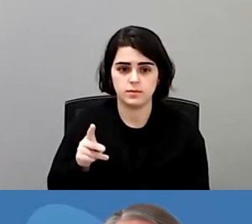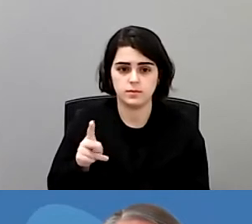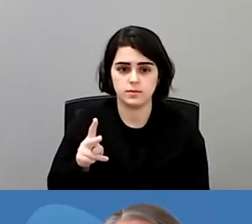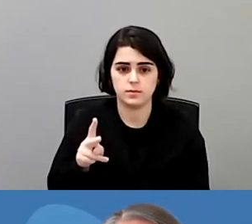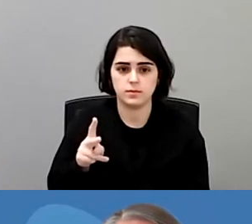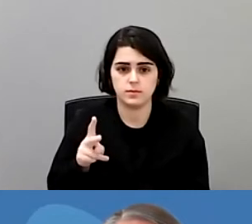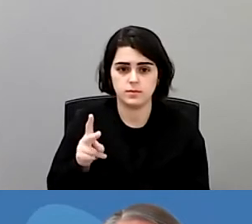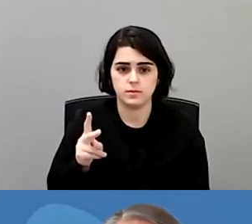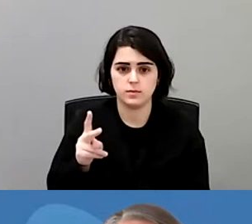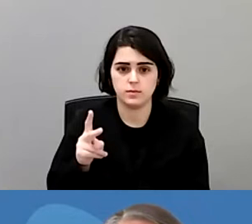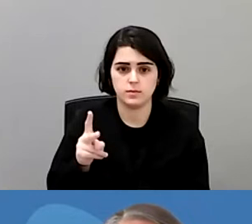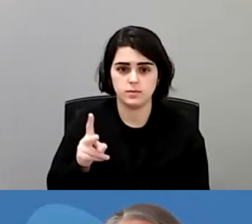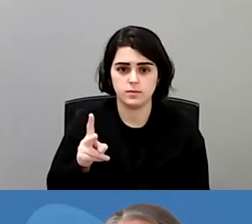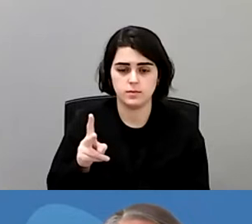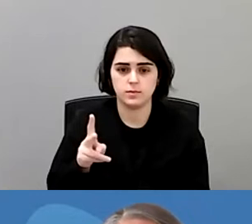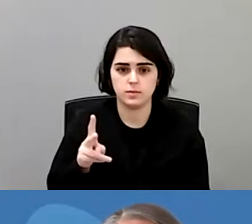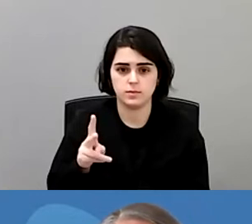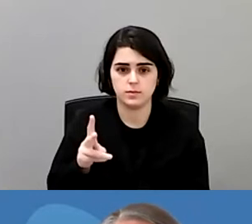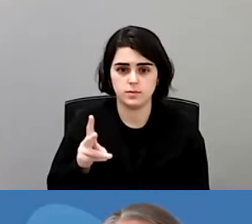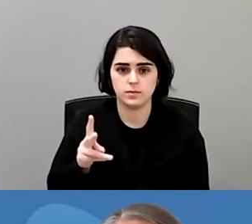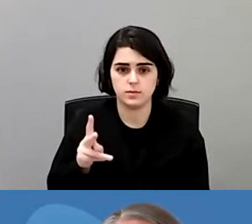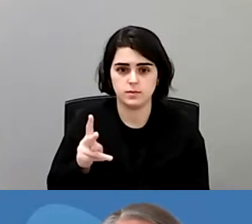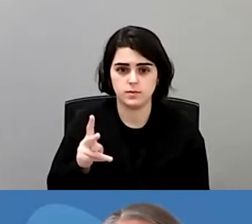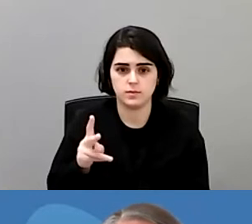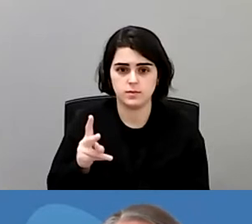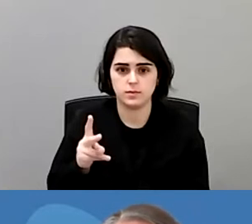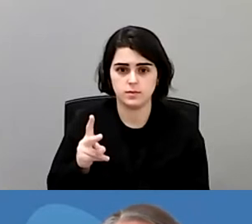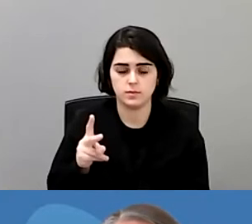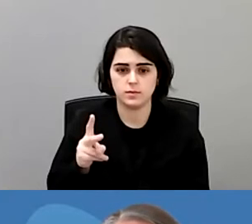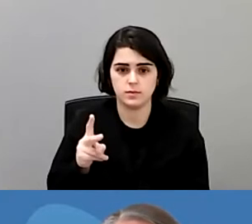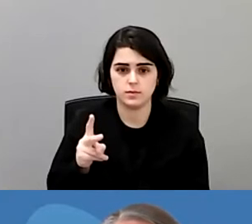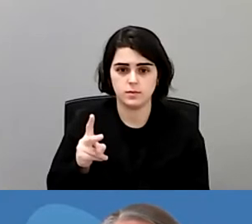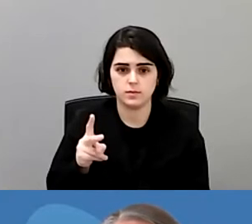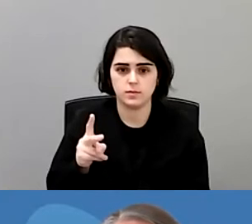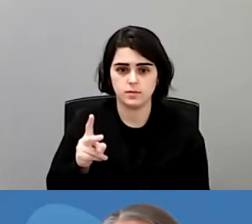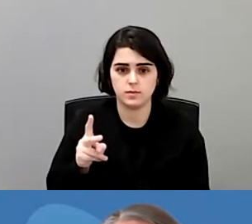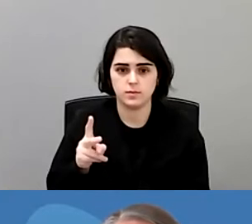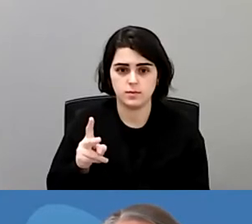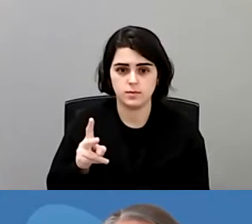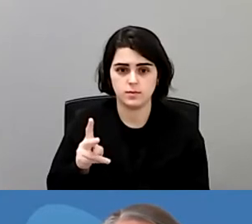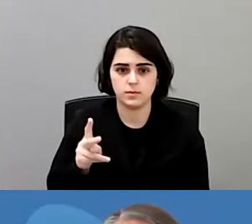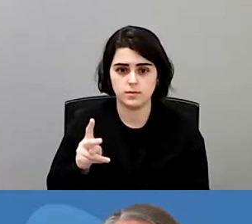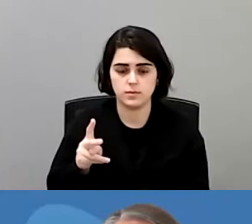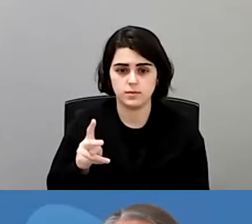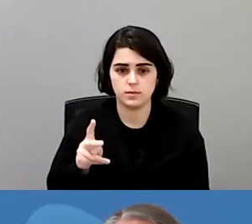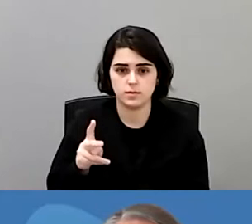todas las personas. Eso podría